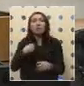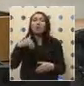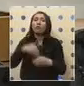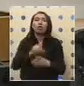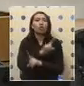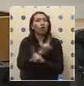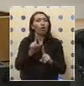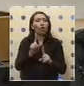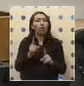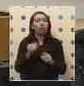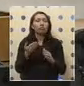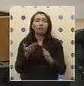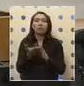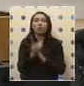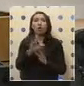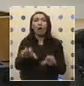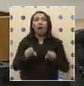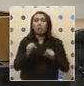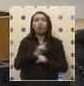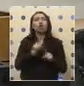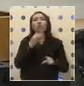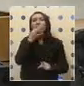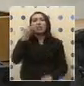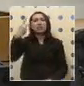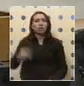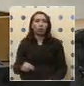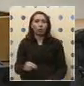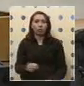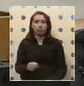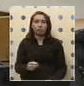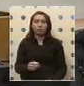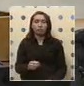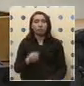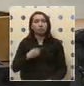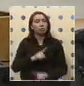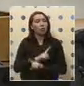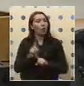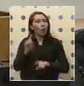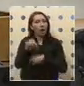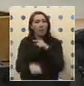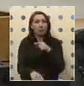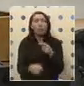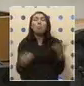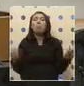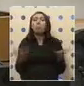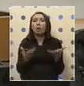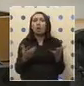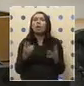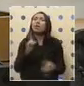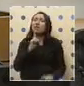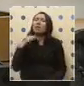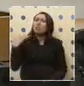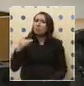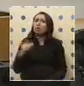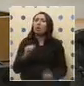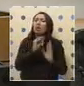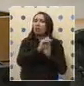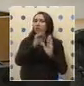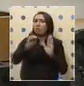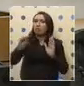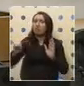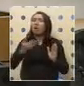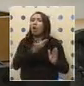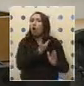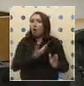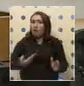no va a estar disponible. Y no me voy a abstener, voy a rechazar. Voy a rechazar porque me parece importante daros la señal al